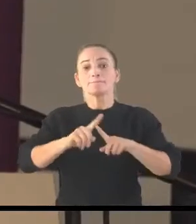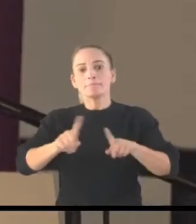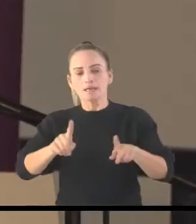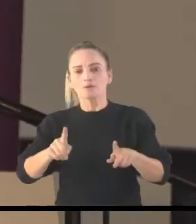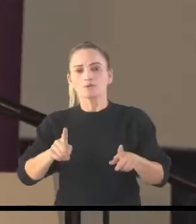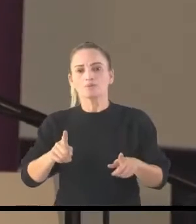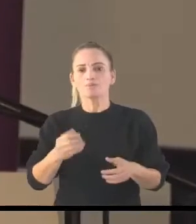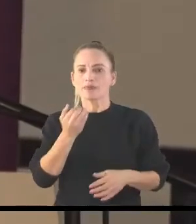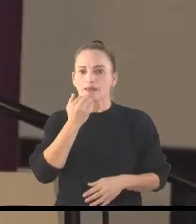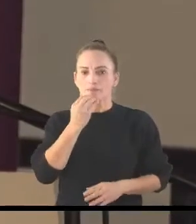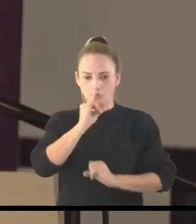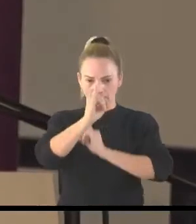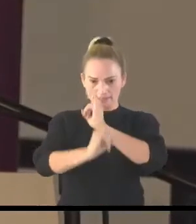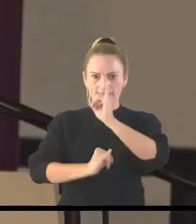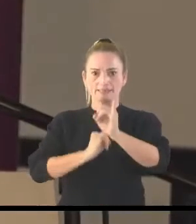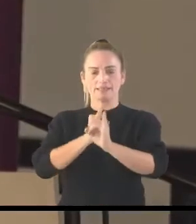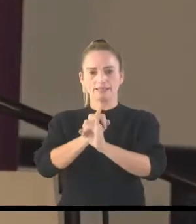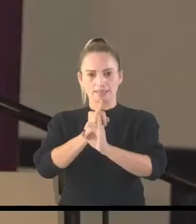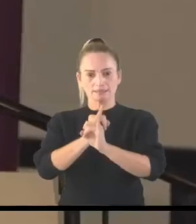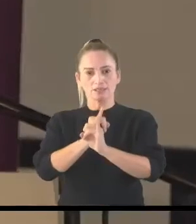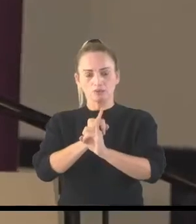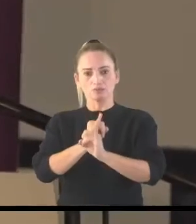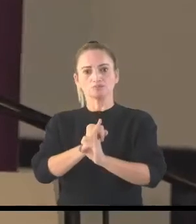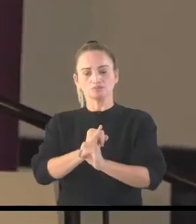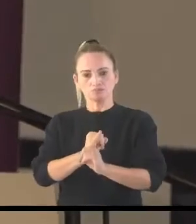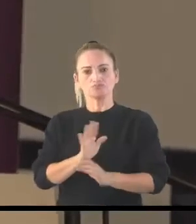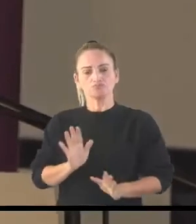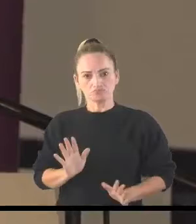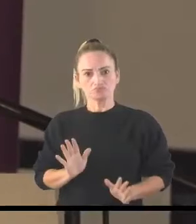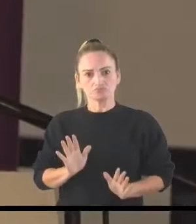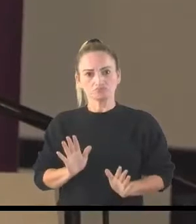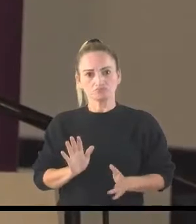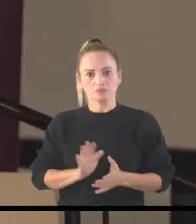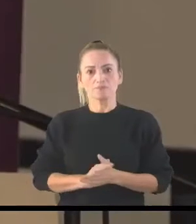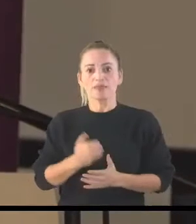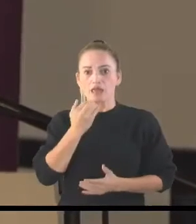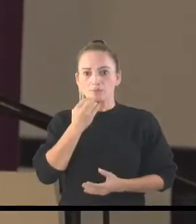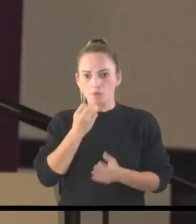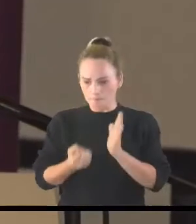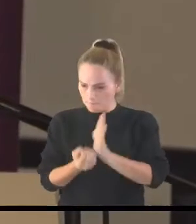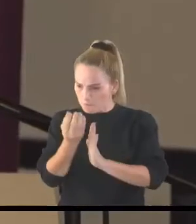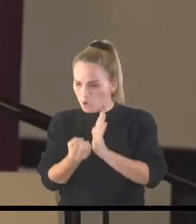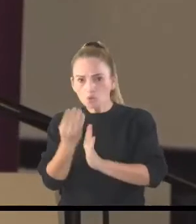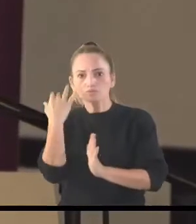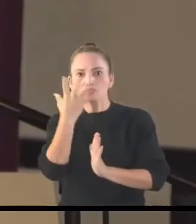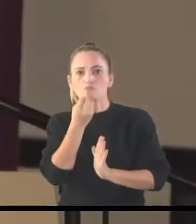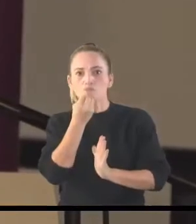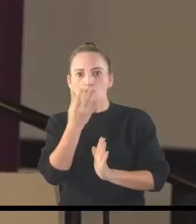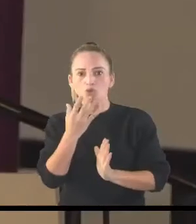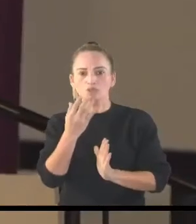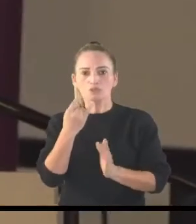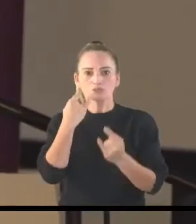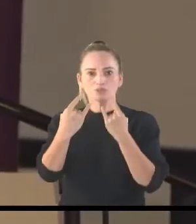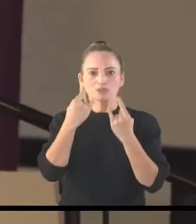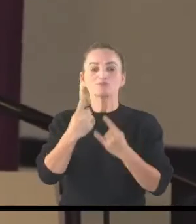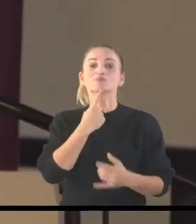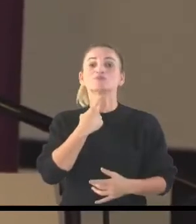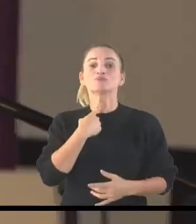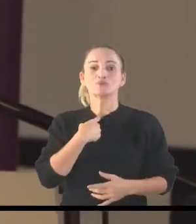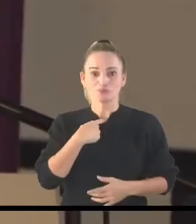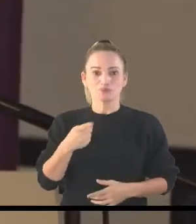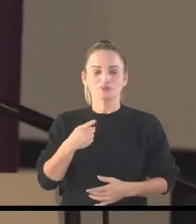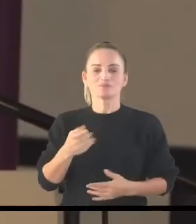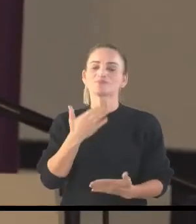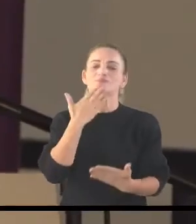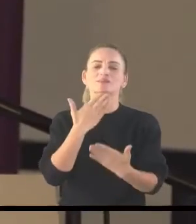los que están en el extranjero sí creen que nuestros productos son muy lindos y muy apetecidos. Y